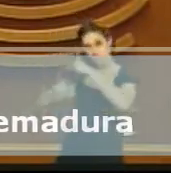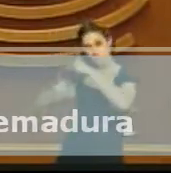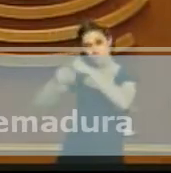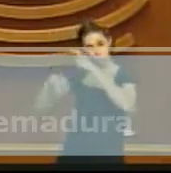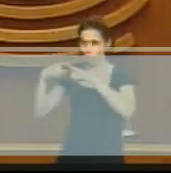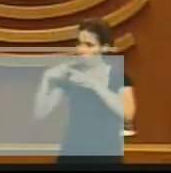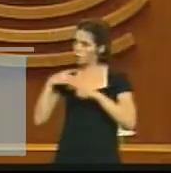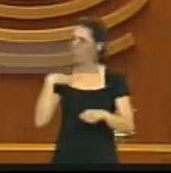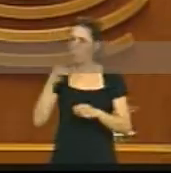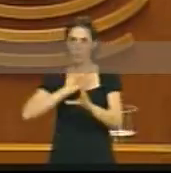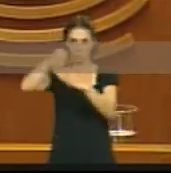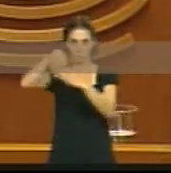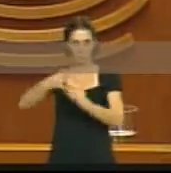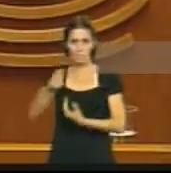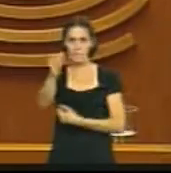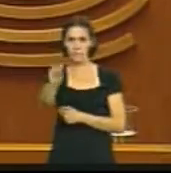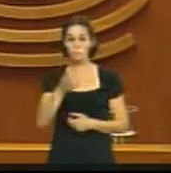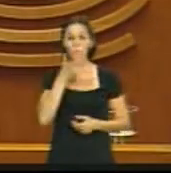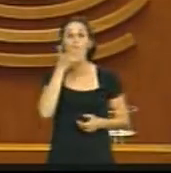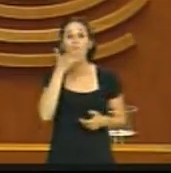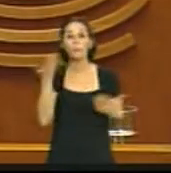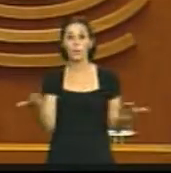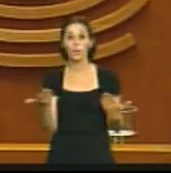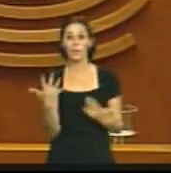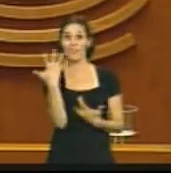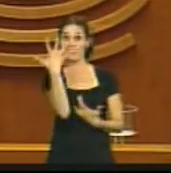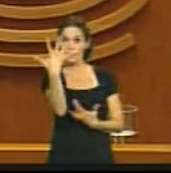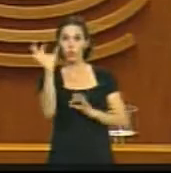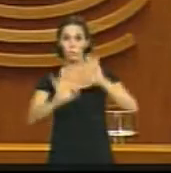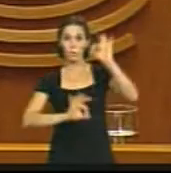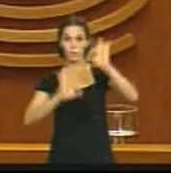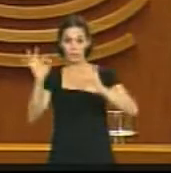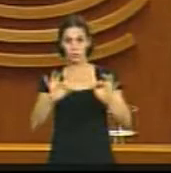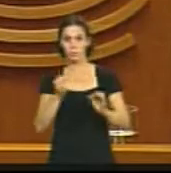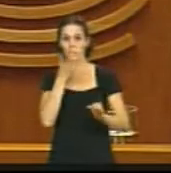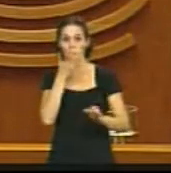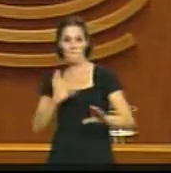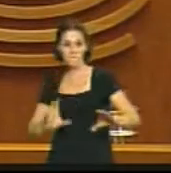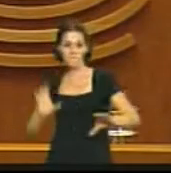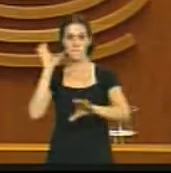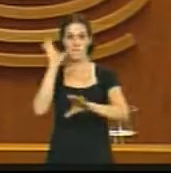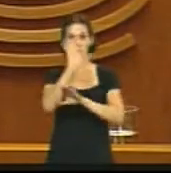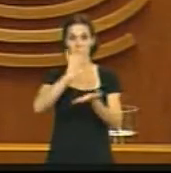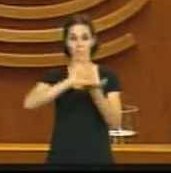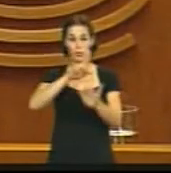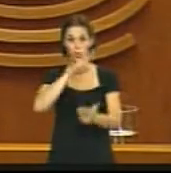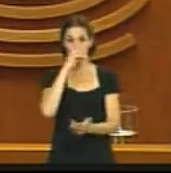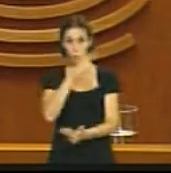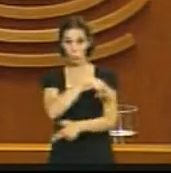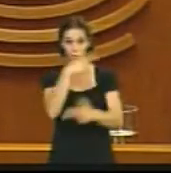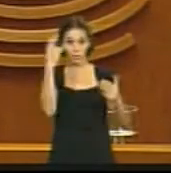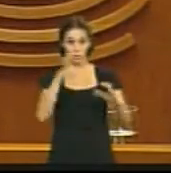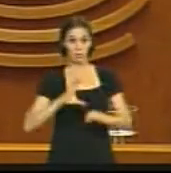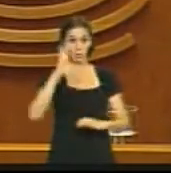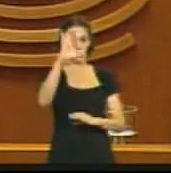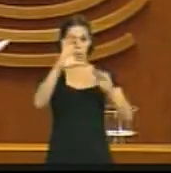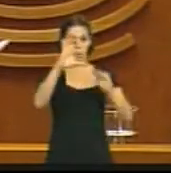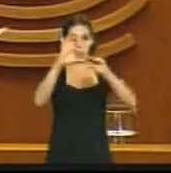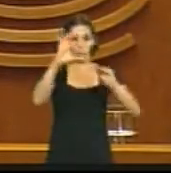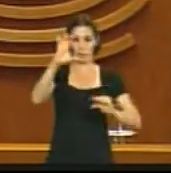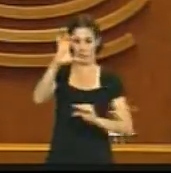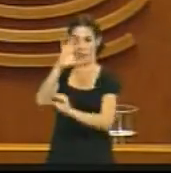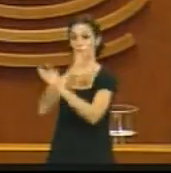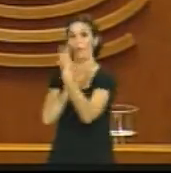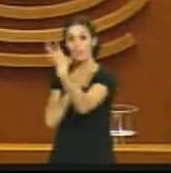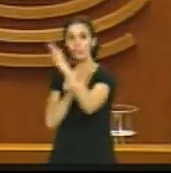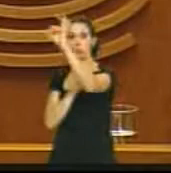Y es tan sencillo como que propongamos que se destine el 5% de lo que se invierte en obras y servicios públicos, del capítulo 6 y 7